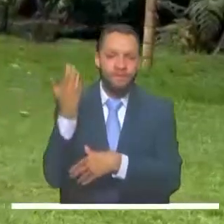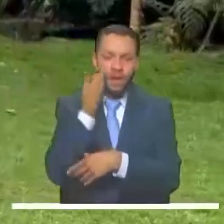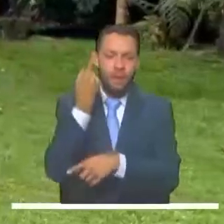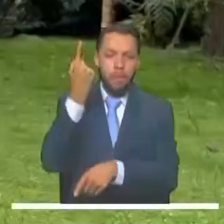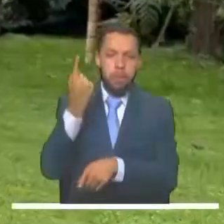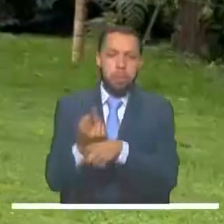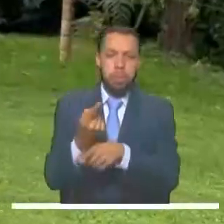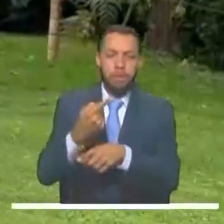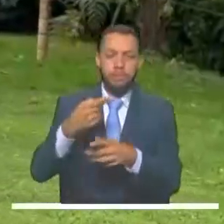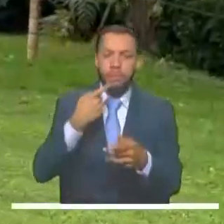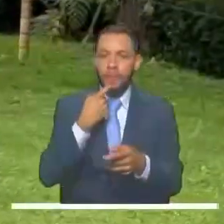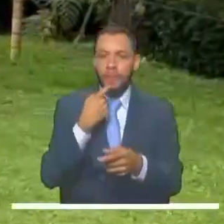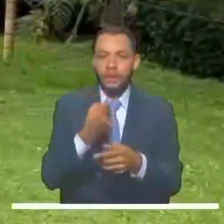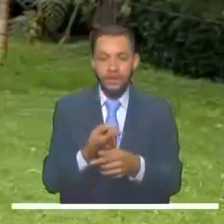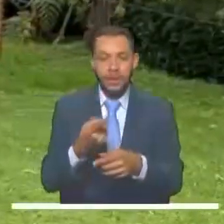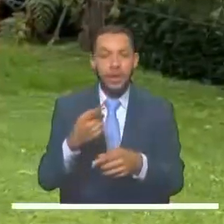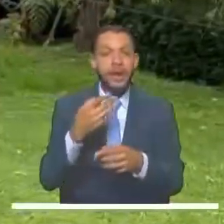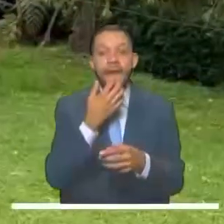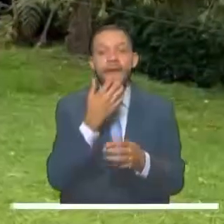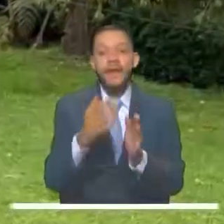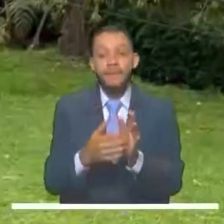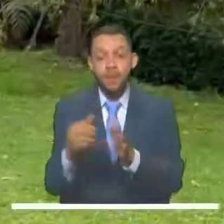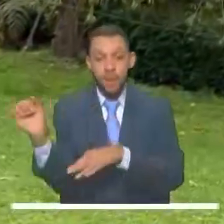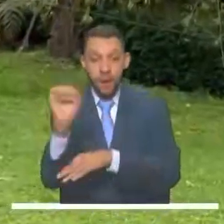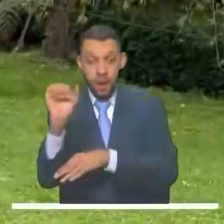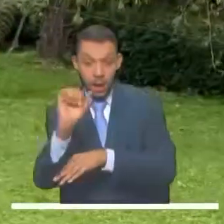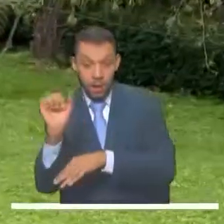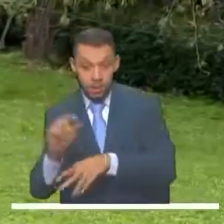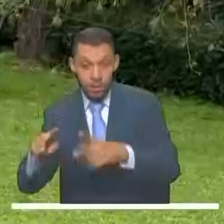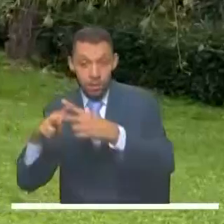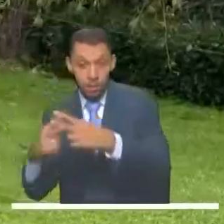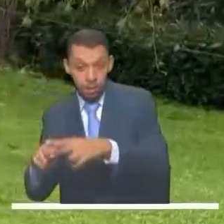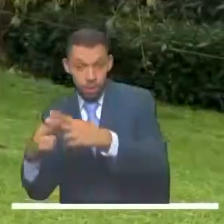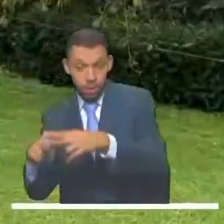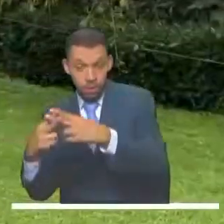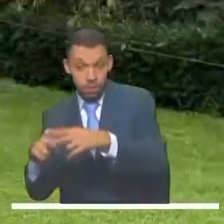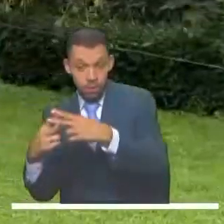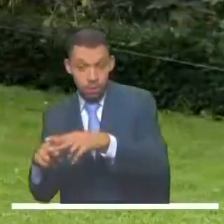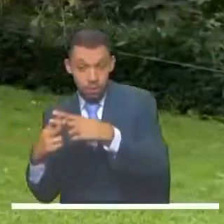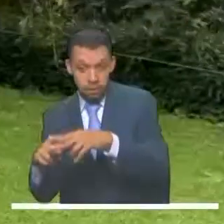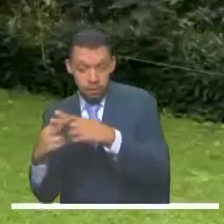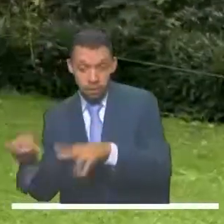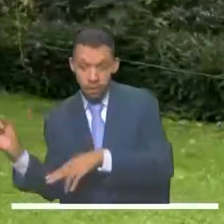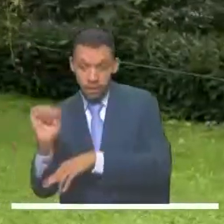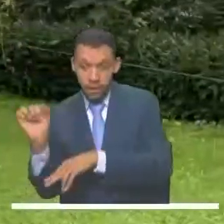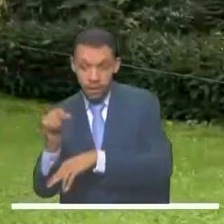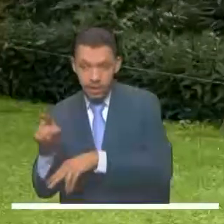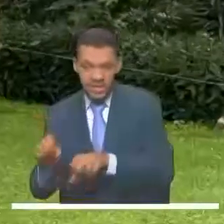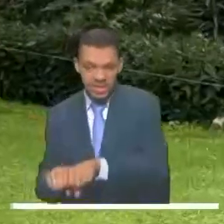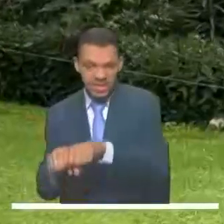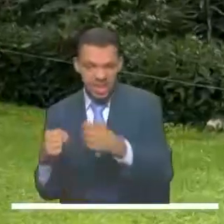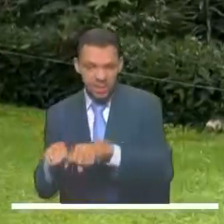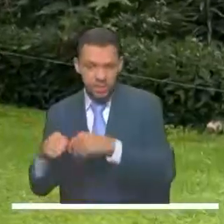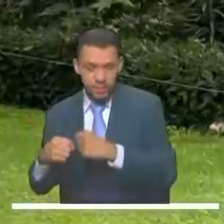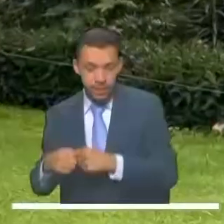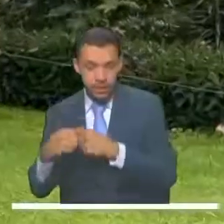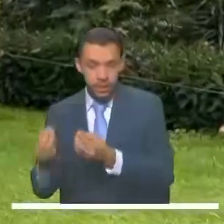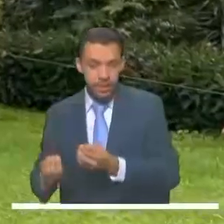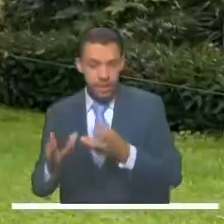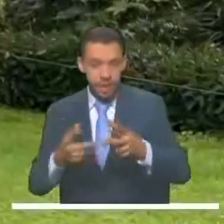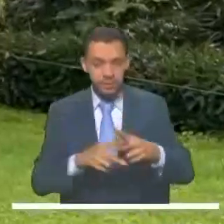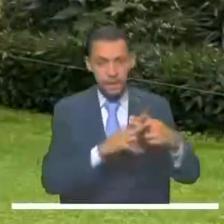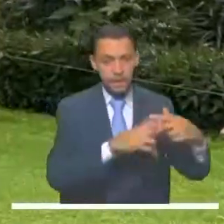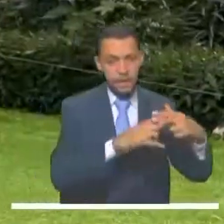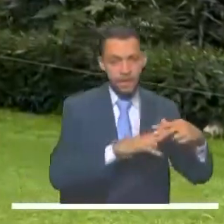ustedes no esperan que el carro se le queme el motor o que deseen siguen preparados para llevarlo al mecánico no